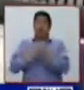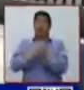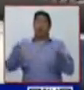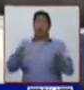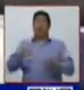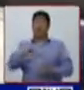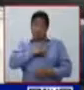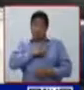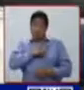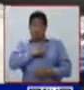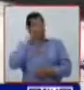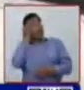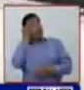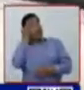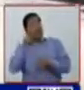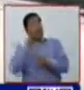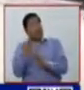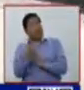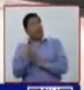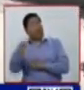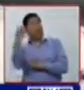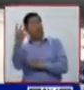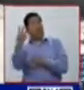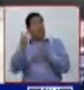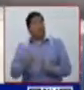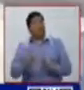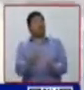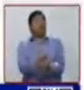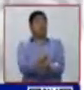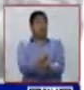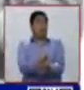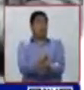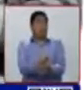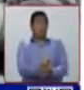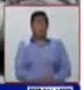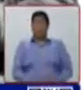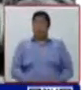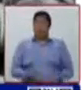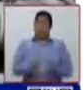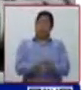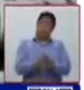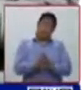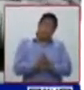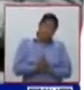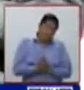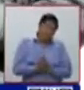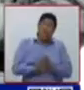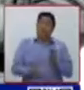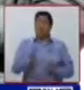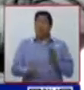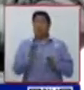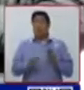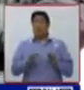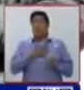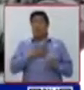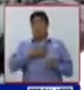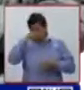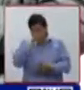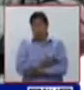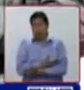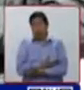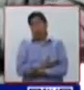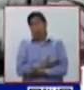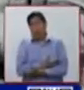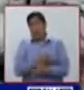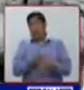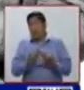esperan saber su situación jurídica de estas cuatro personas aprehendidas. Eso puede ser por justicia que sea para mi hijo también. En